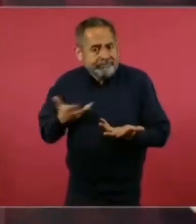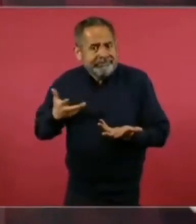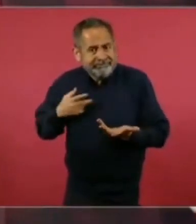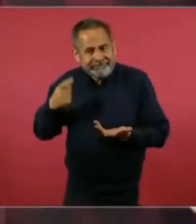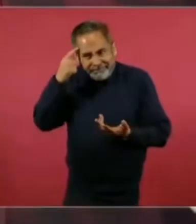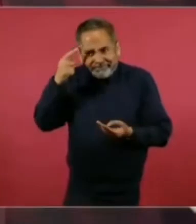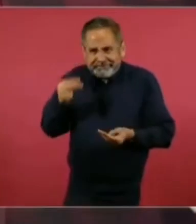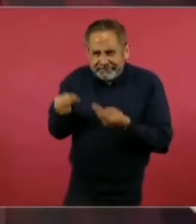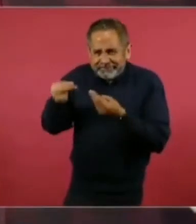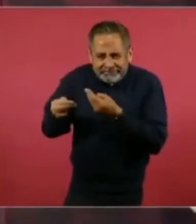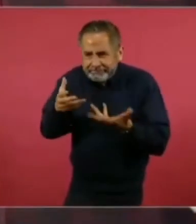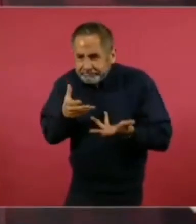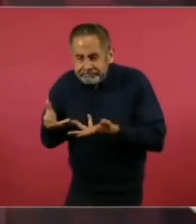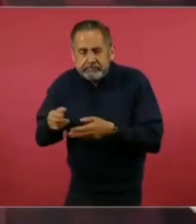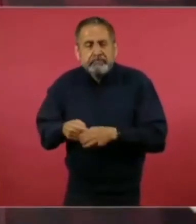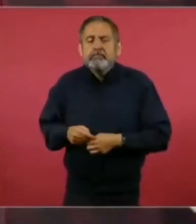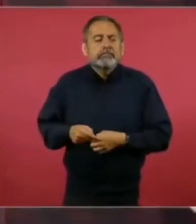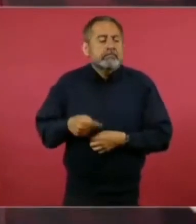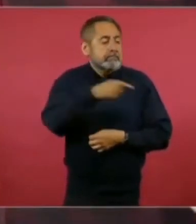Los tecnócratas